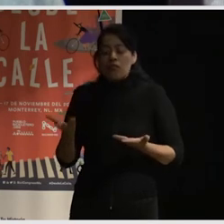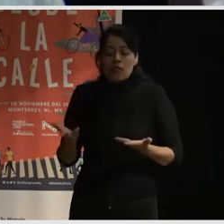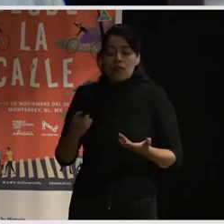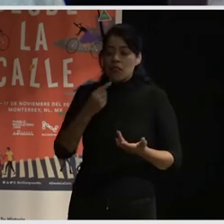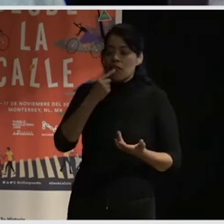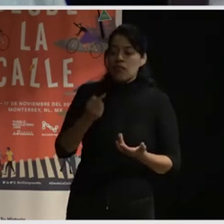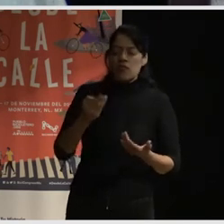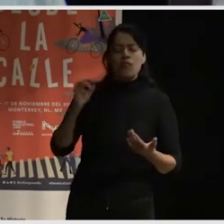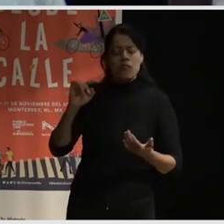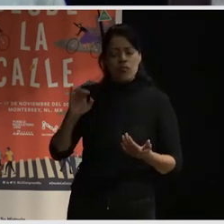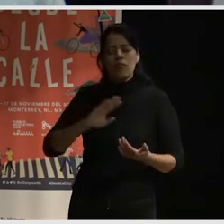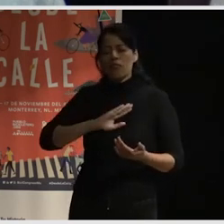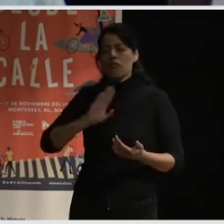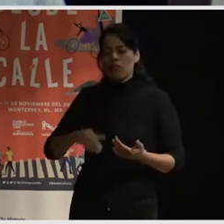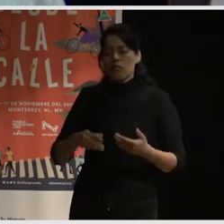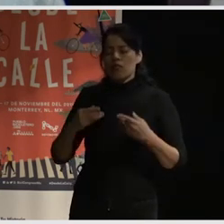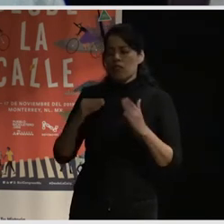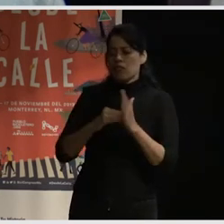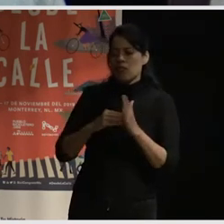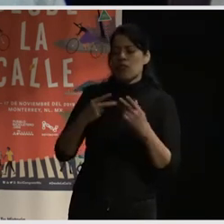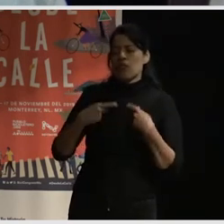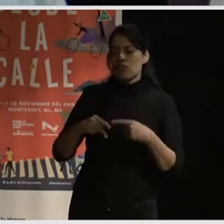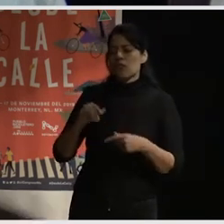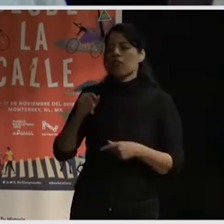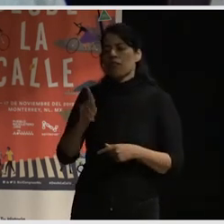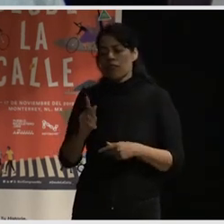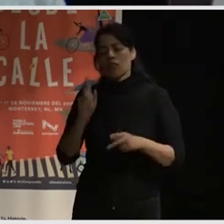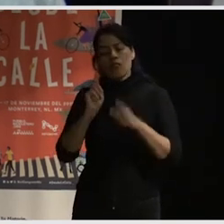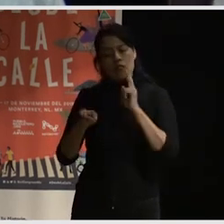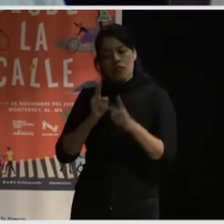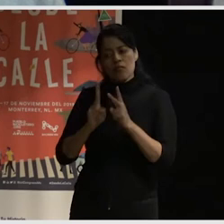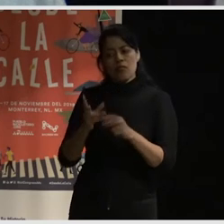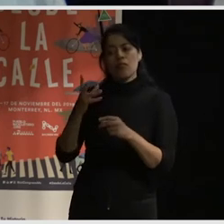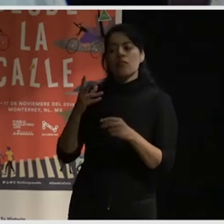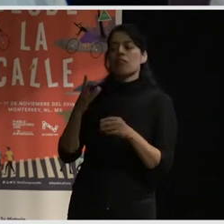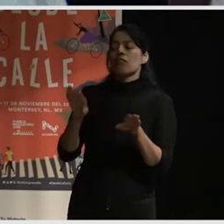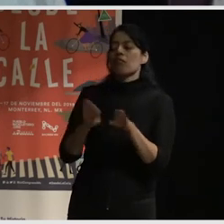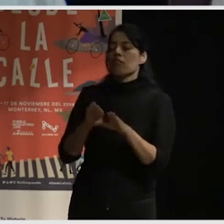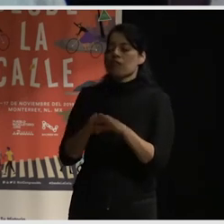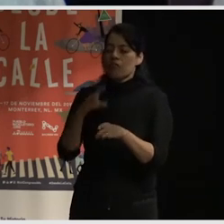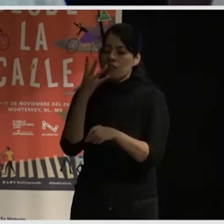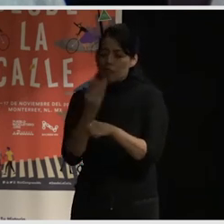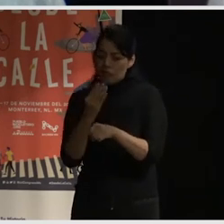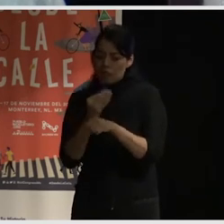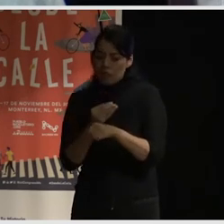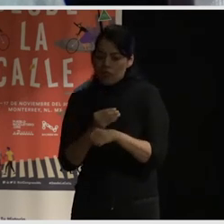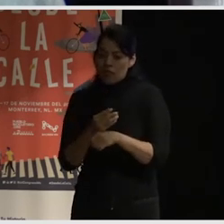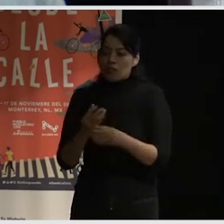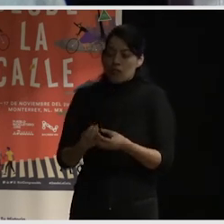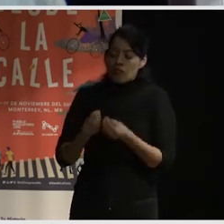miles de personas pero también hay que hablar de soluciones y hay que ponerlas en la mesa y hay que ser que la gente se las apropia